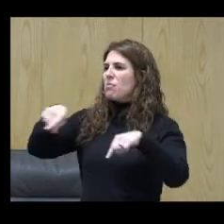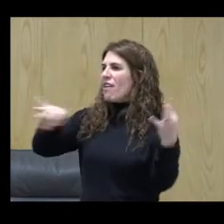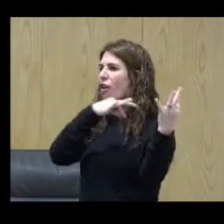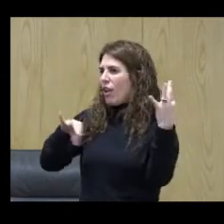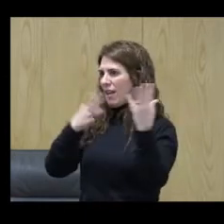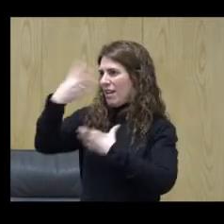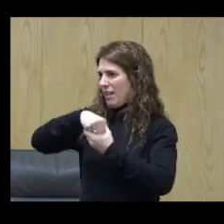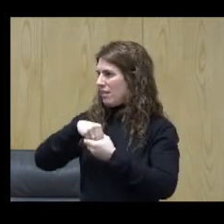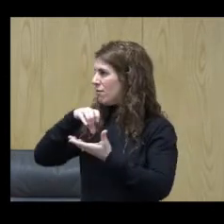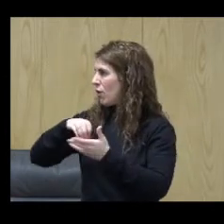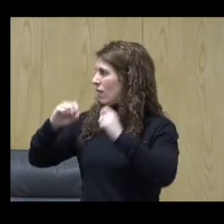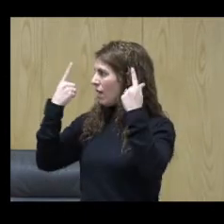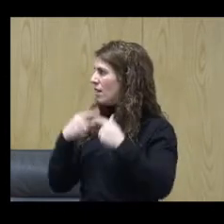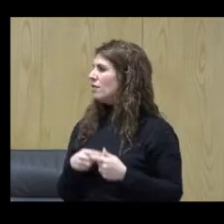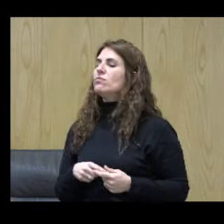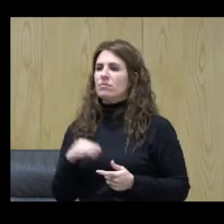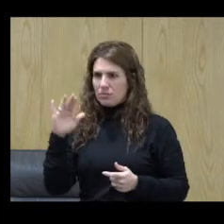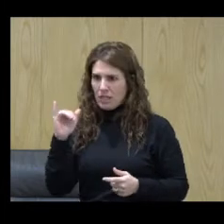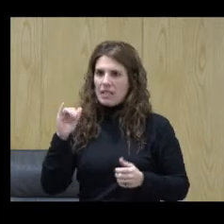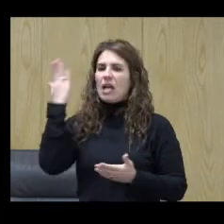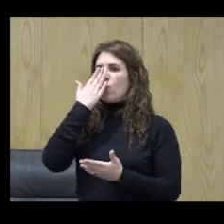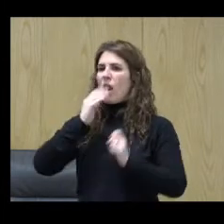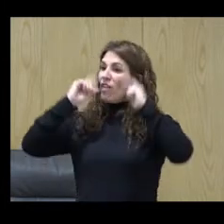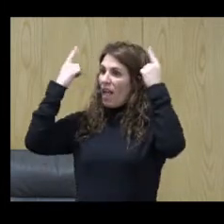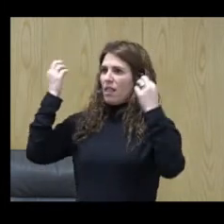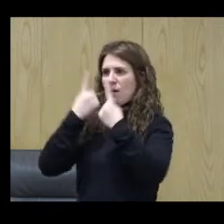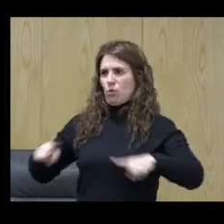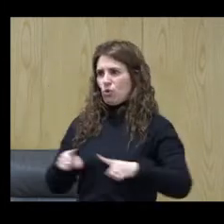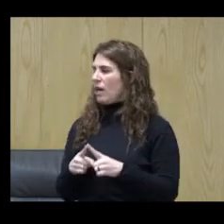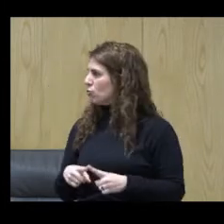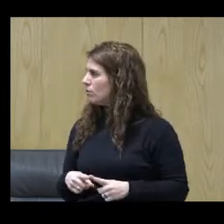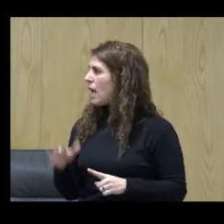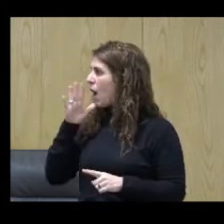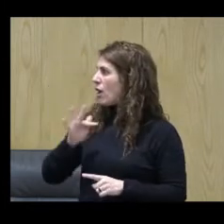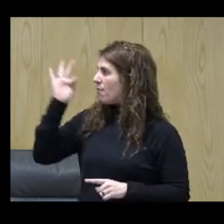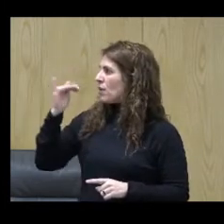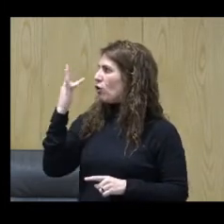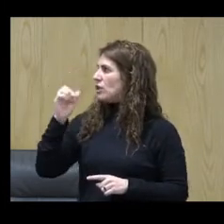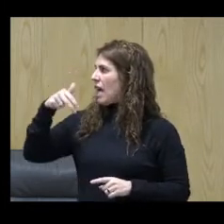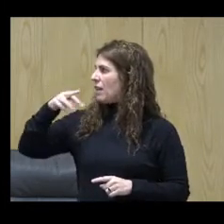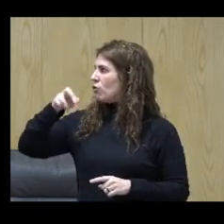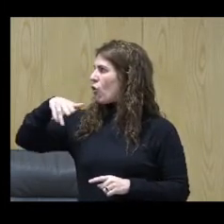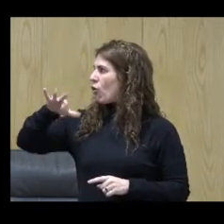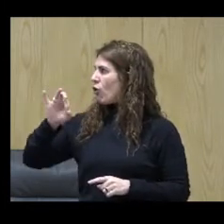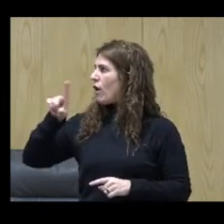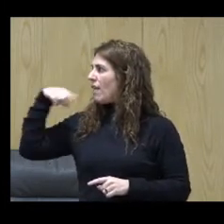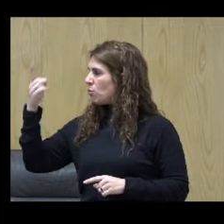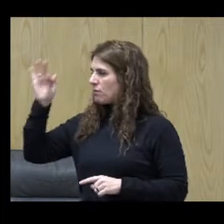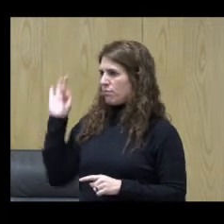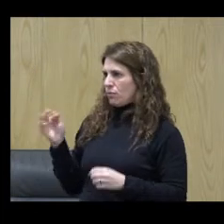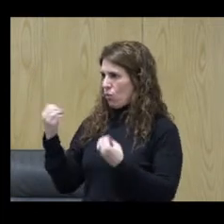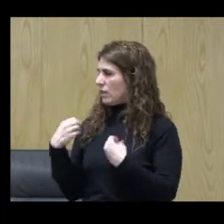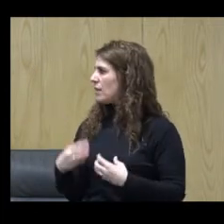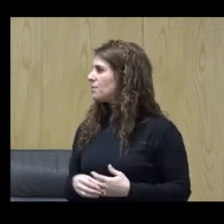conservatorio. Y la Escuela de Música. Muy bien. Pues le damos paso ahora sí a José Antonio y luego nos cuentas tu experiencia, ¿de